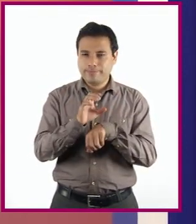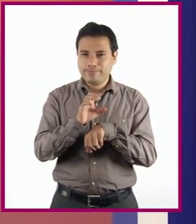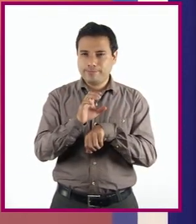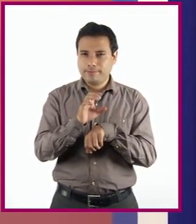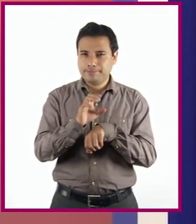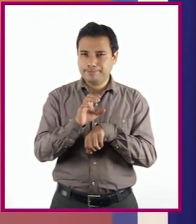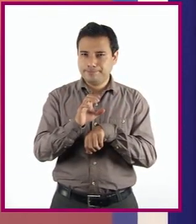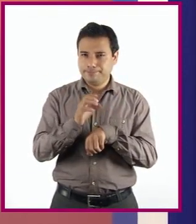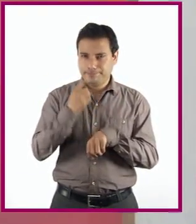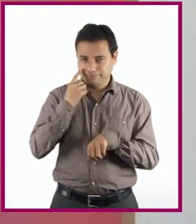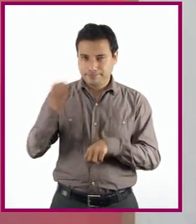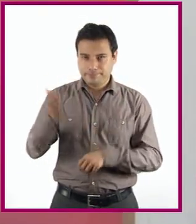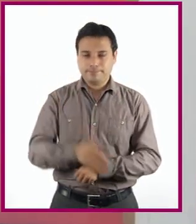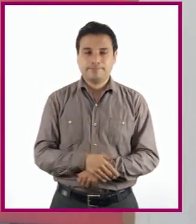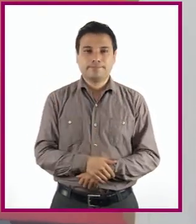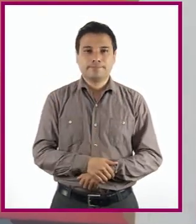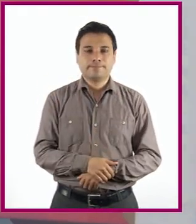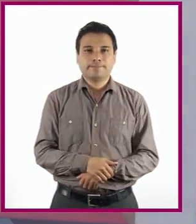García Márquez.